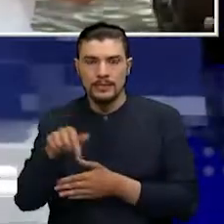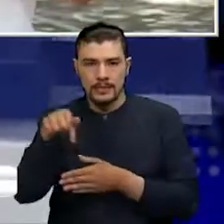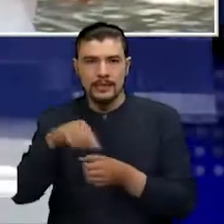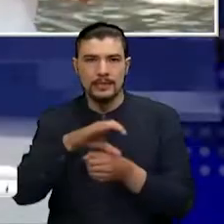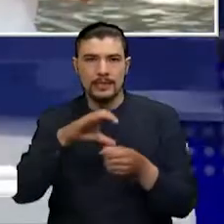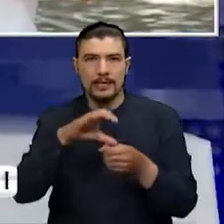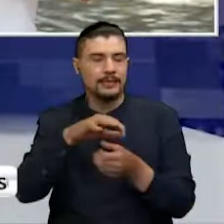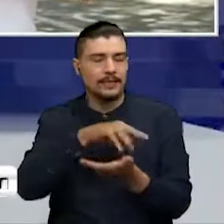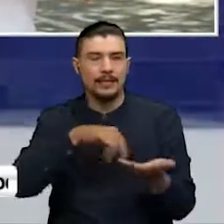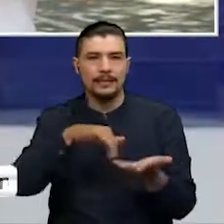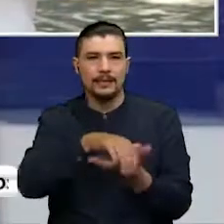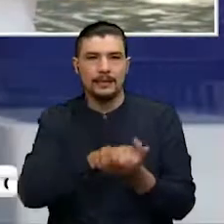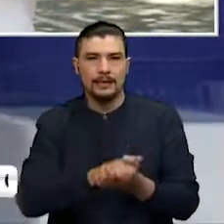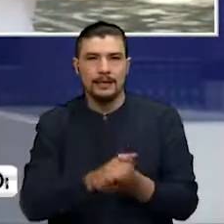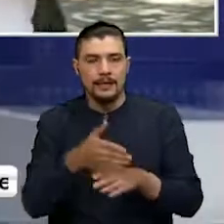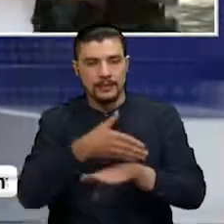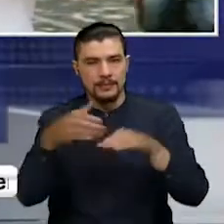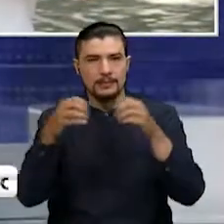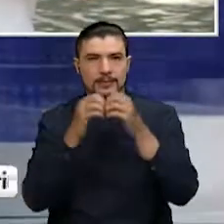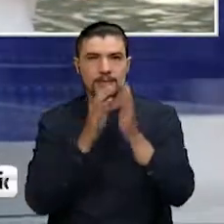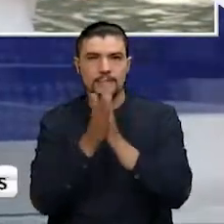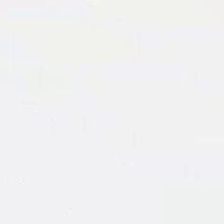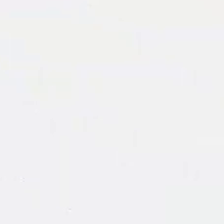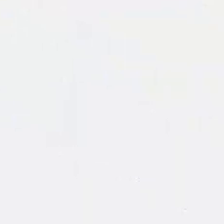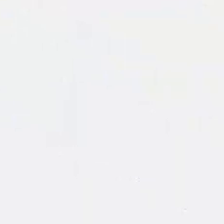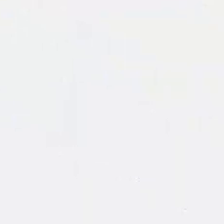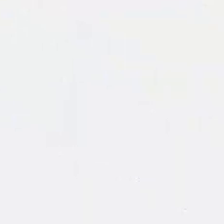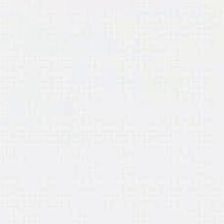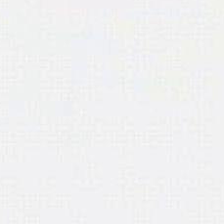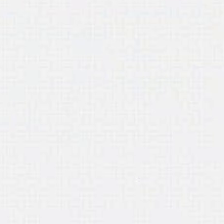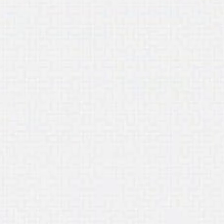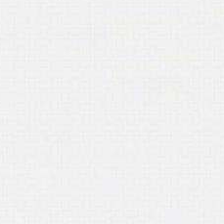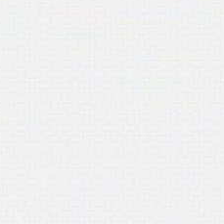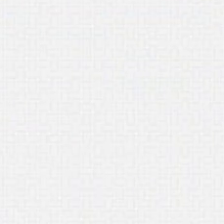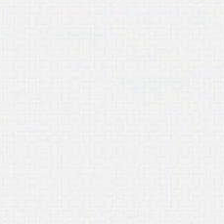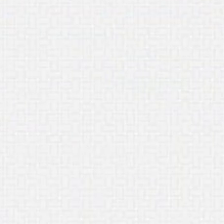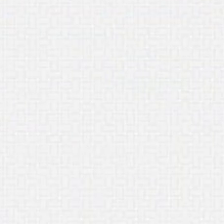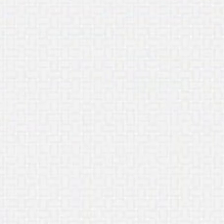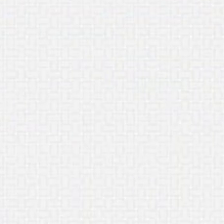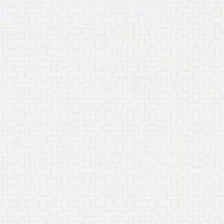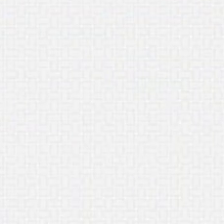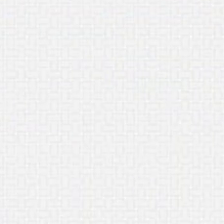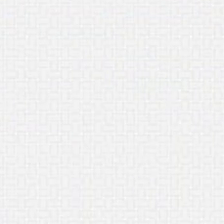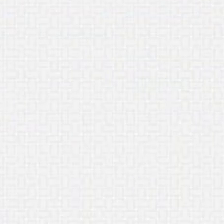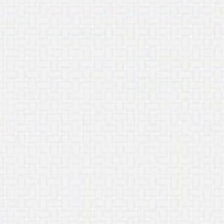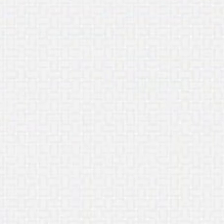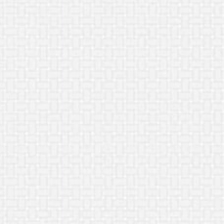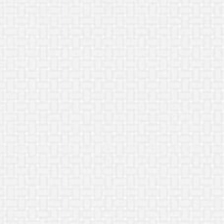Raúl Rolando Castro para Oriente Noticias. Muy buenas tardes. Canaltro.com